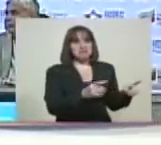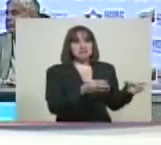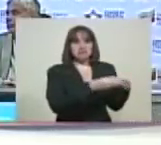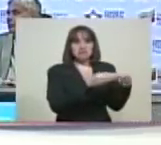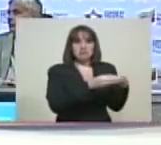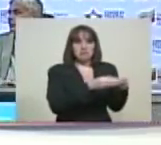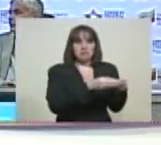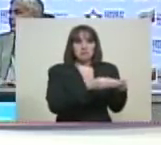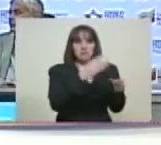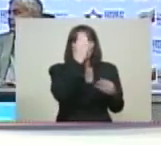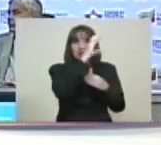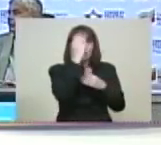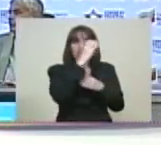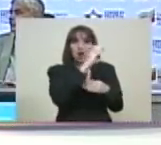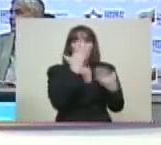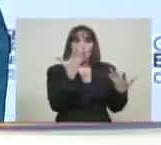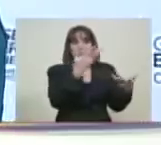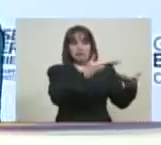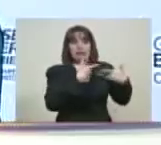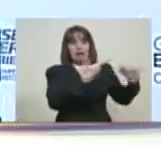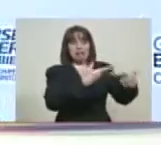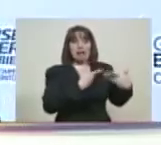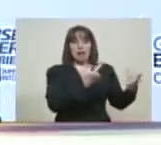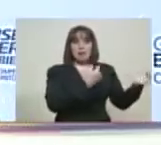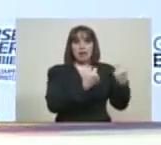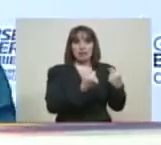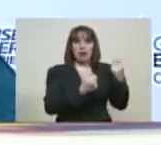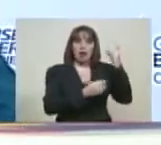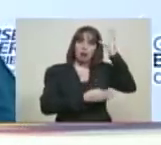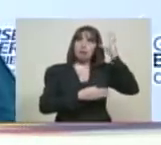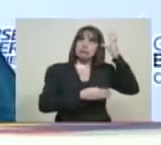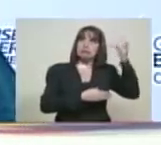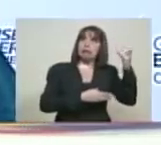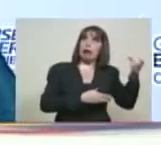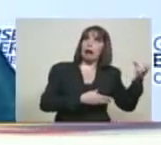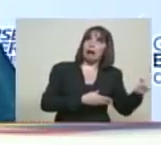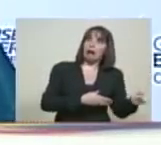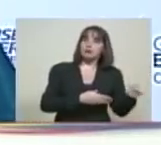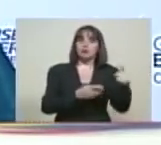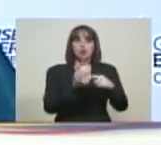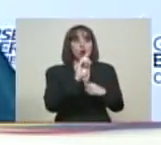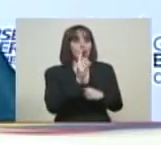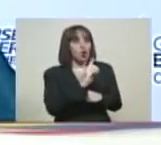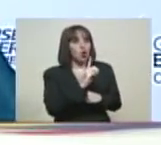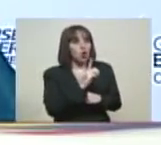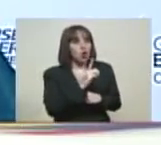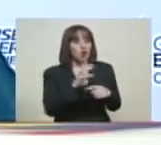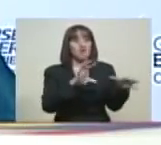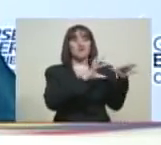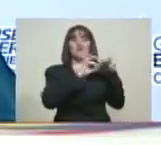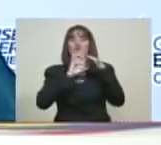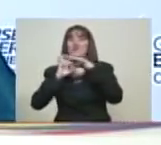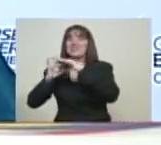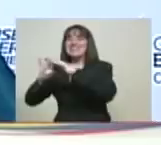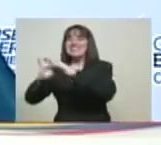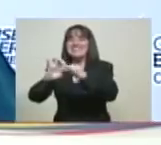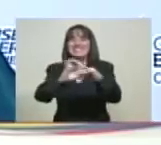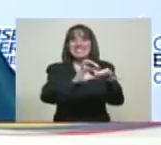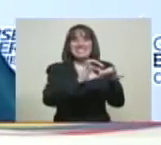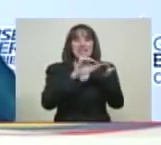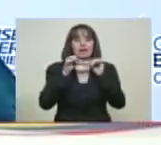todos los días desde colombia trayendo dinero para comprar conciencia no es porque hay una unidad monolítica